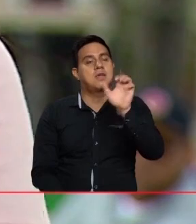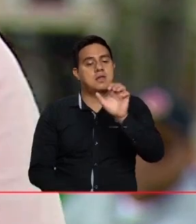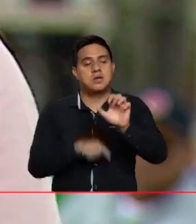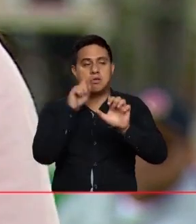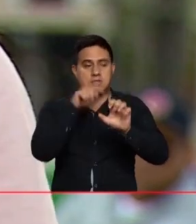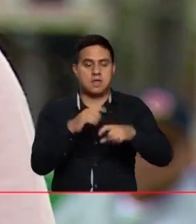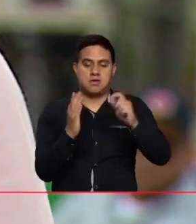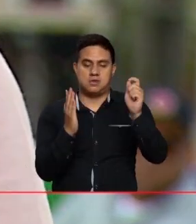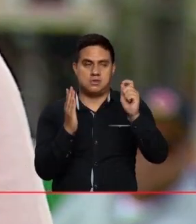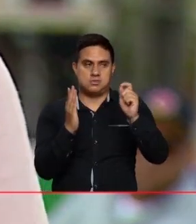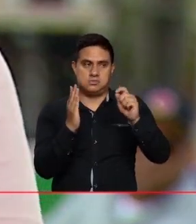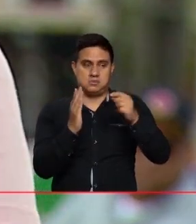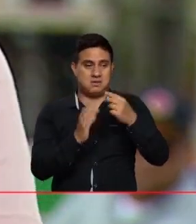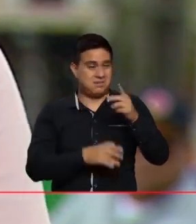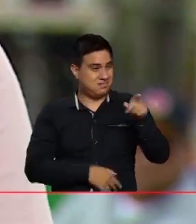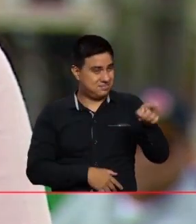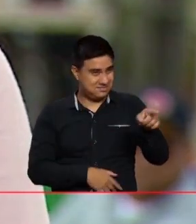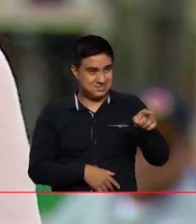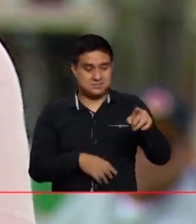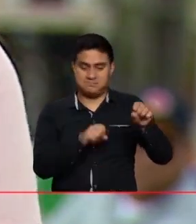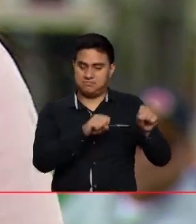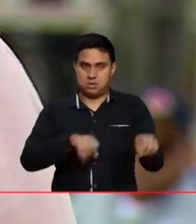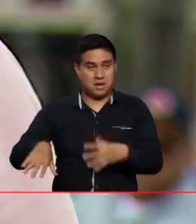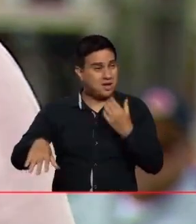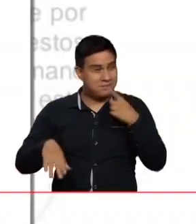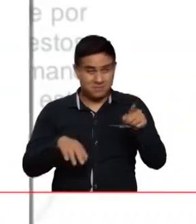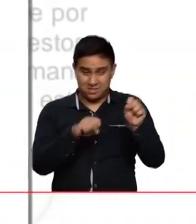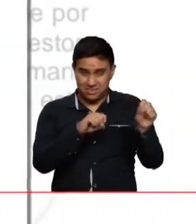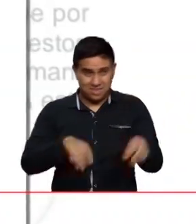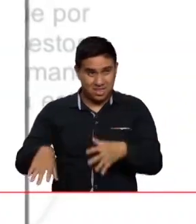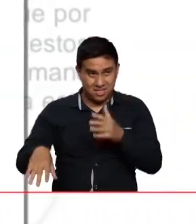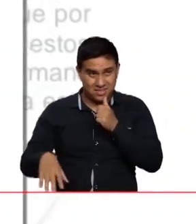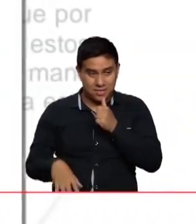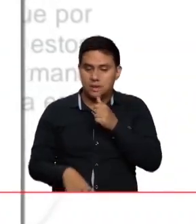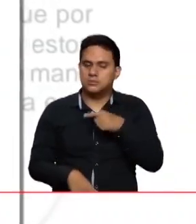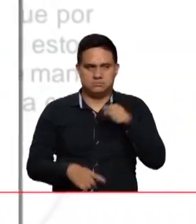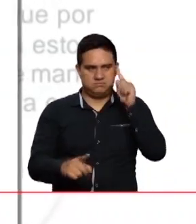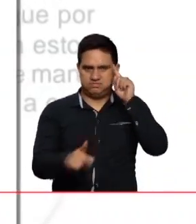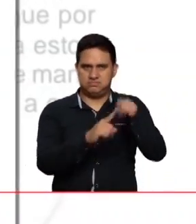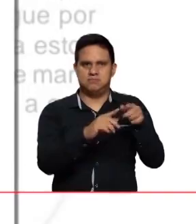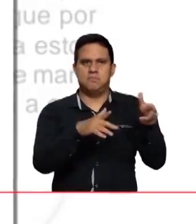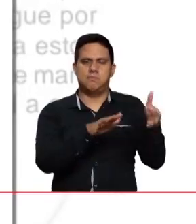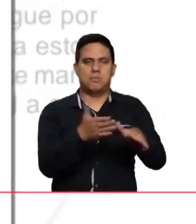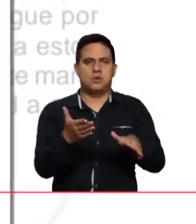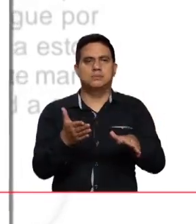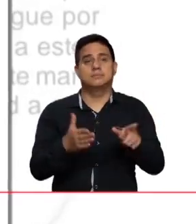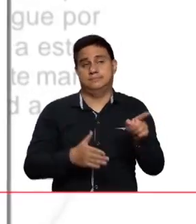para dejar sus cargos, advirtiendo que de no hacerlo serán declarados objetivo militar.